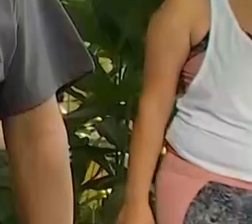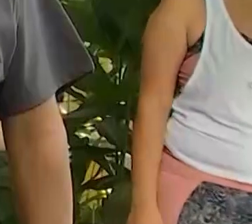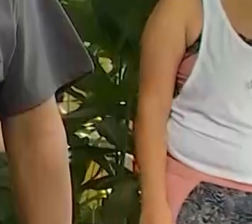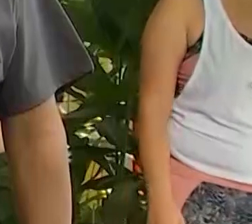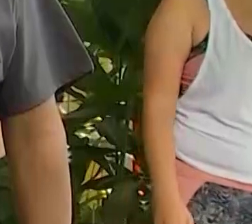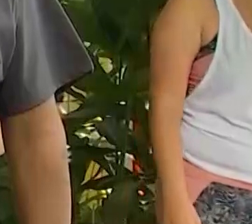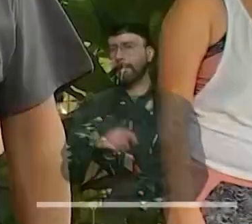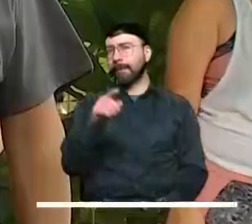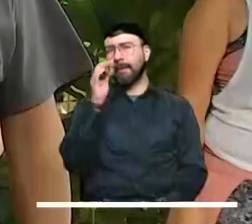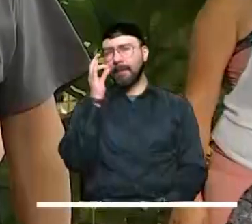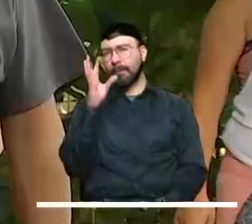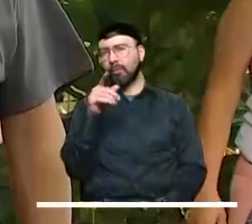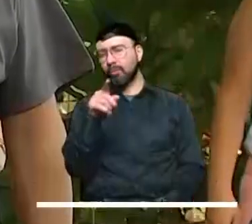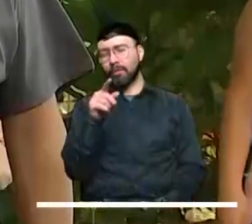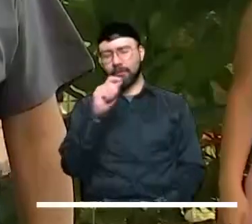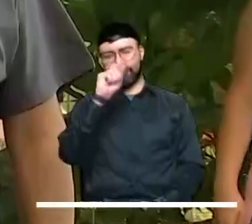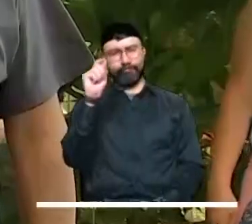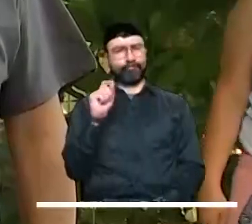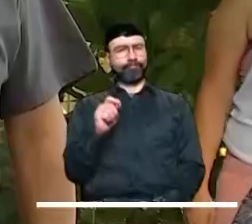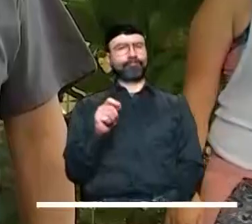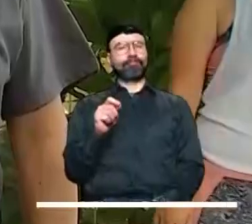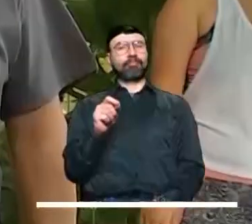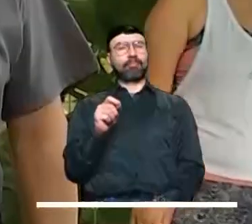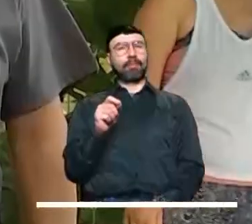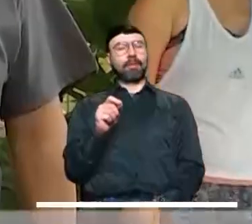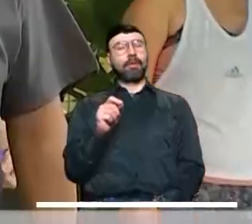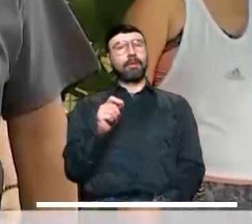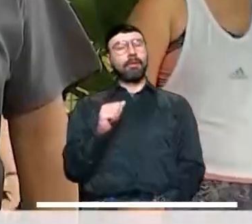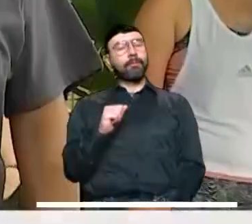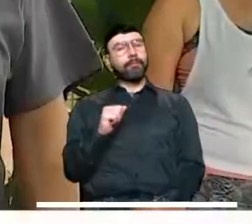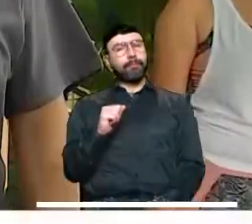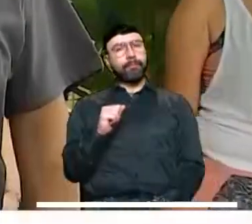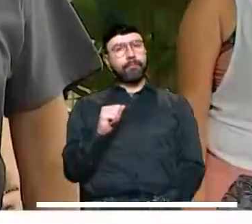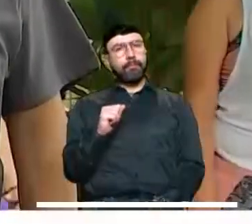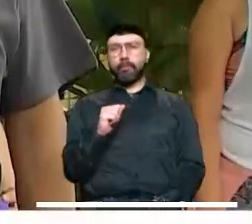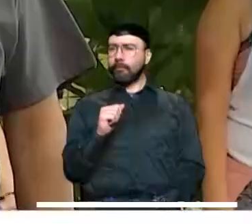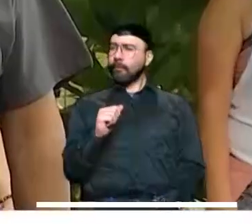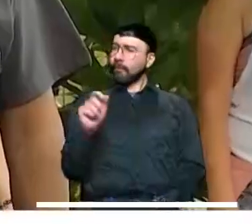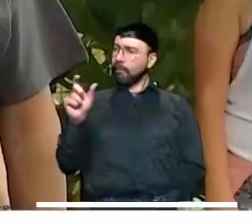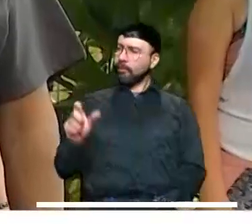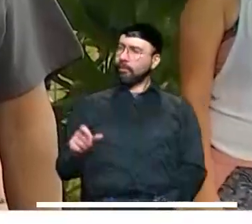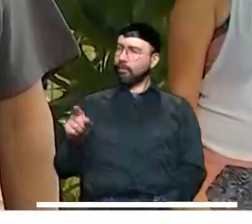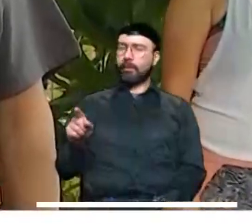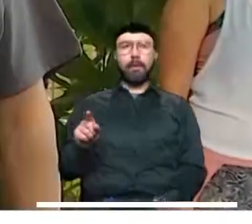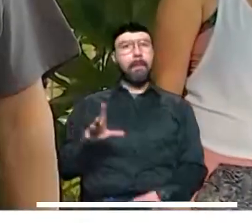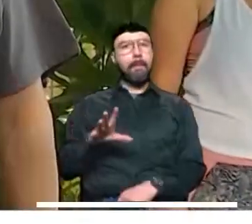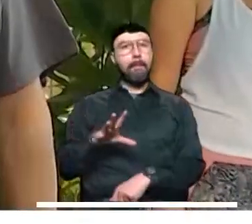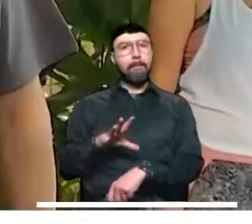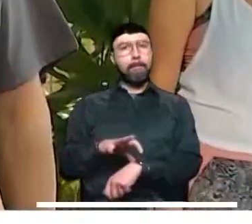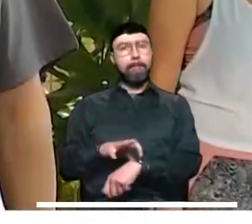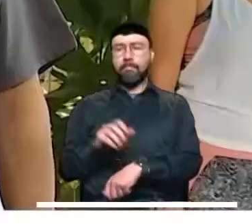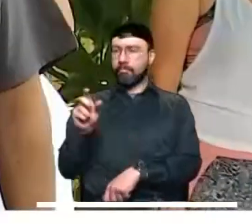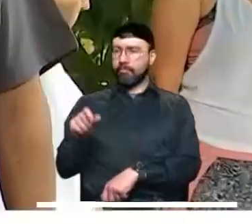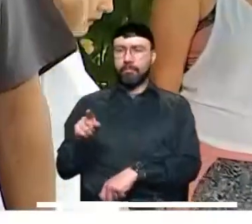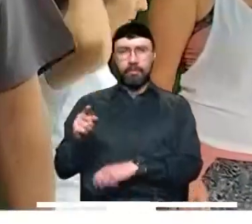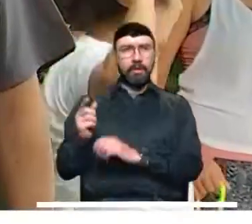Muchos de ustedes se preguntarán por qué tenemos aquí al lado a un médico que